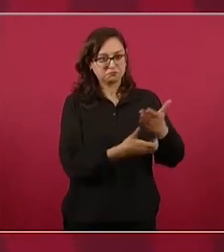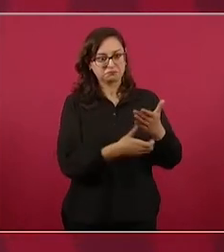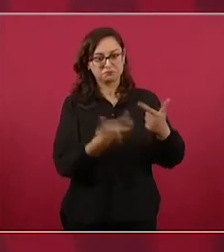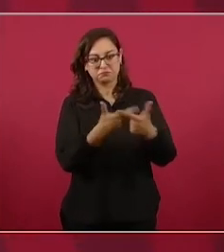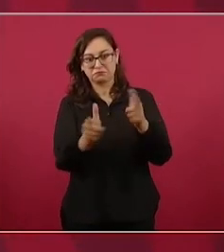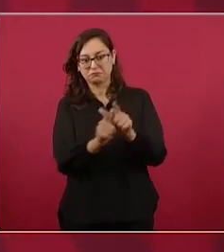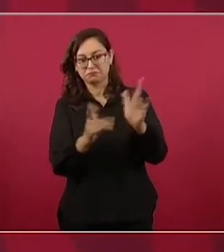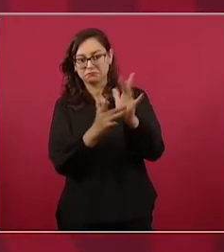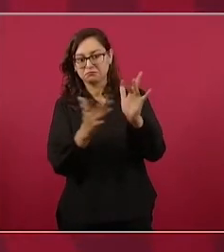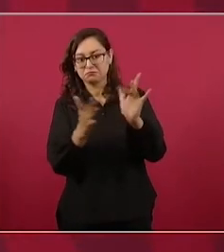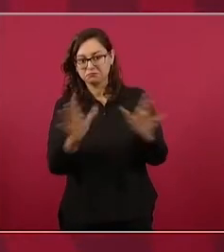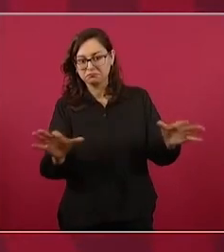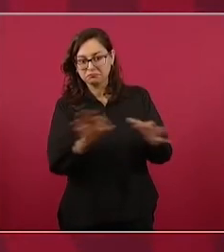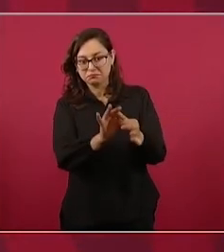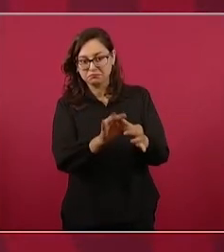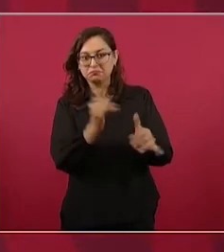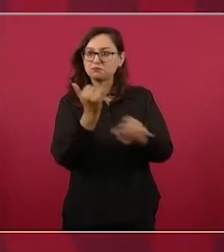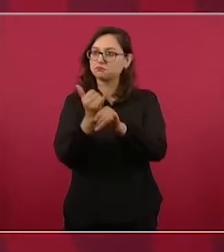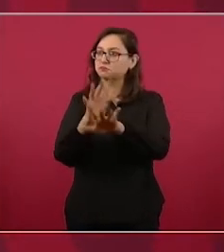tiempos